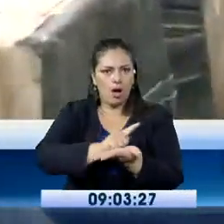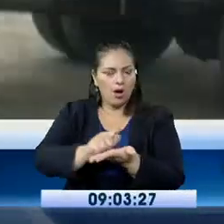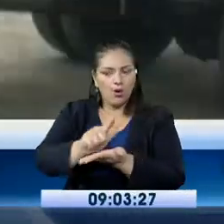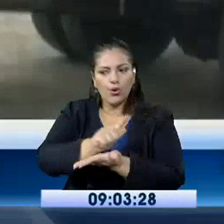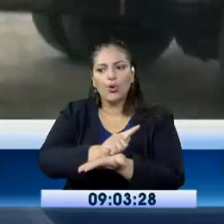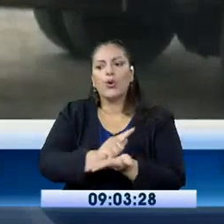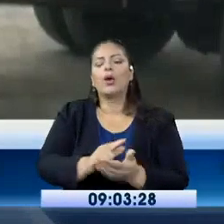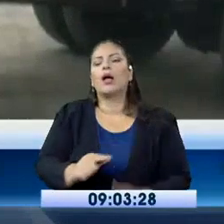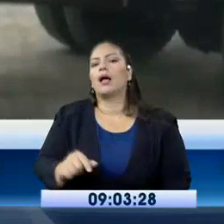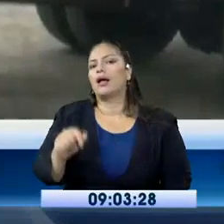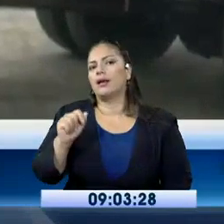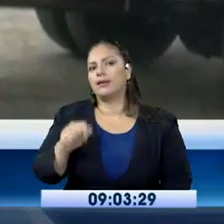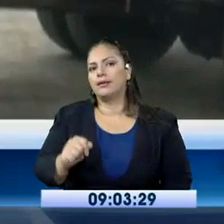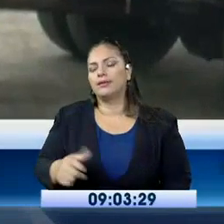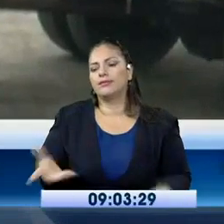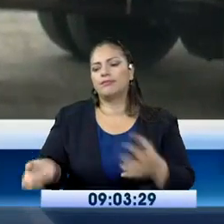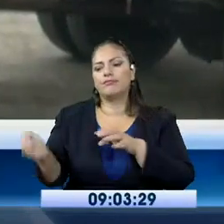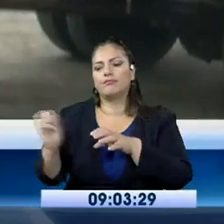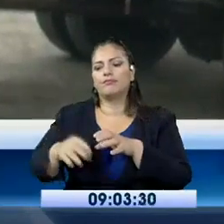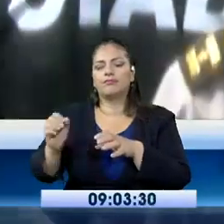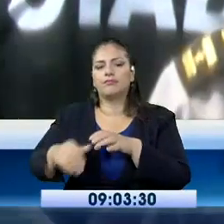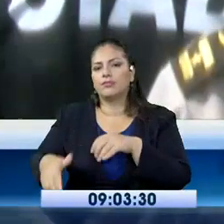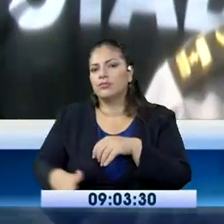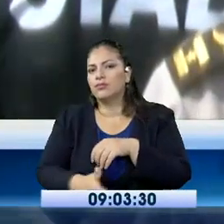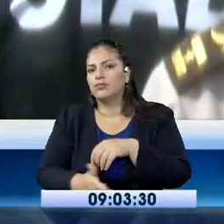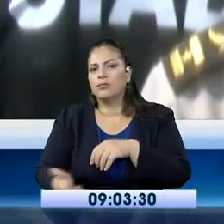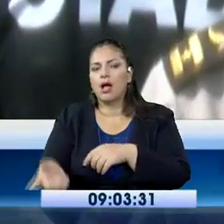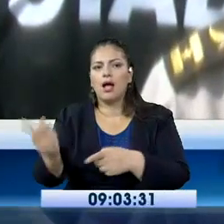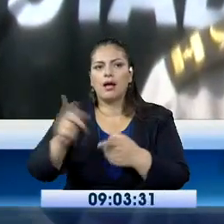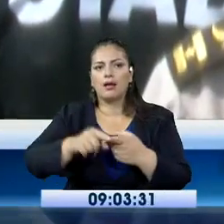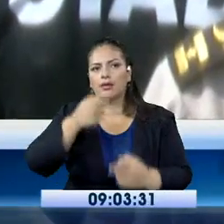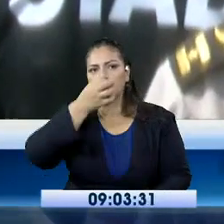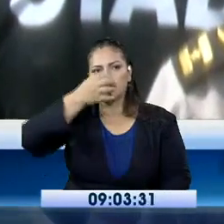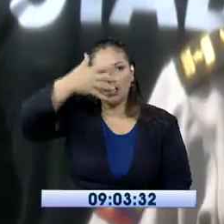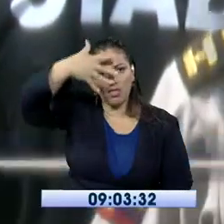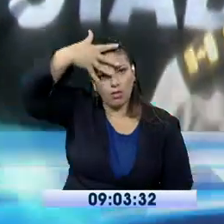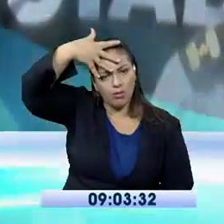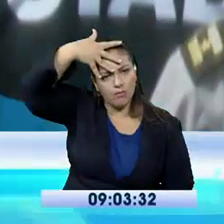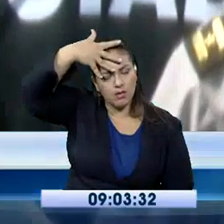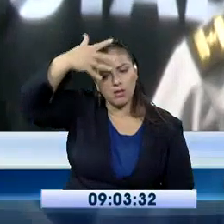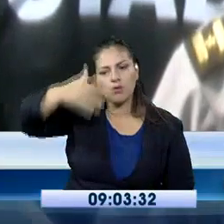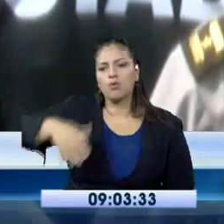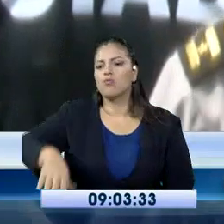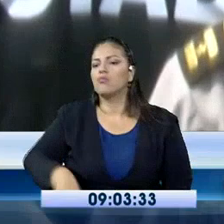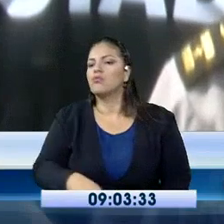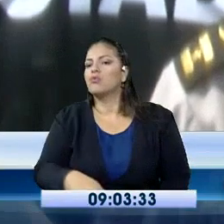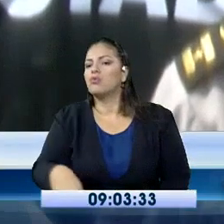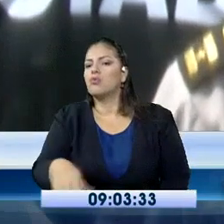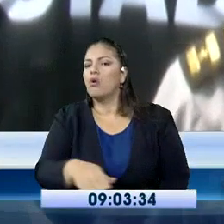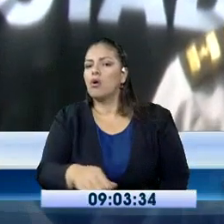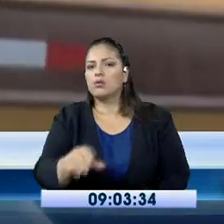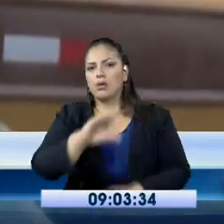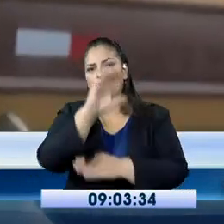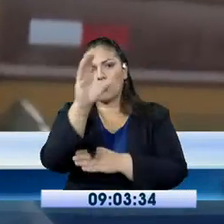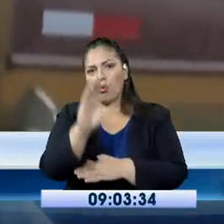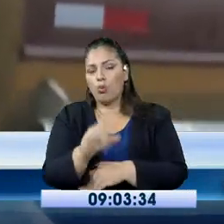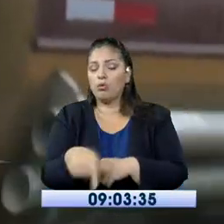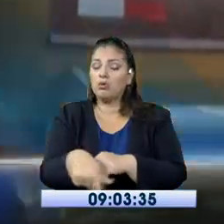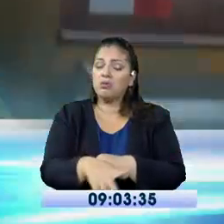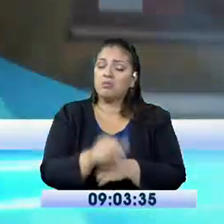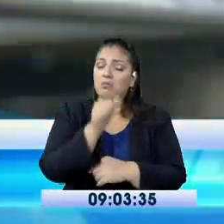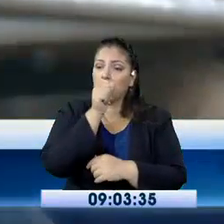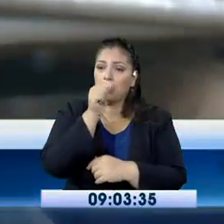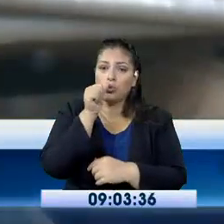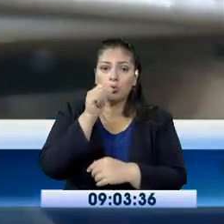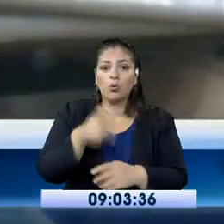llegar a Puerto Marítimo o alguna parte de la costa para salir por algún lado. En las próximas